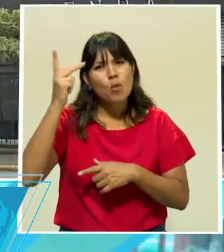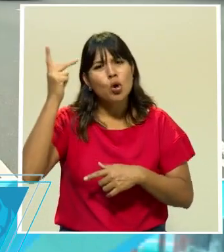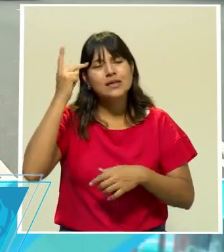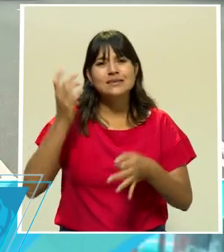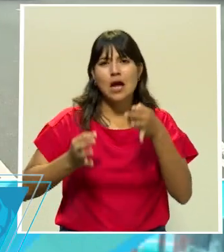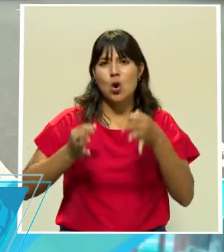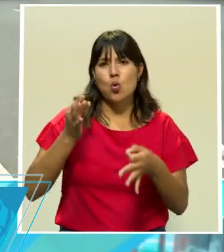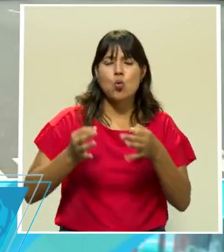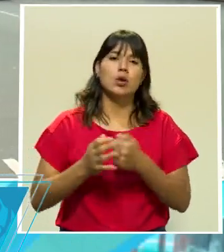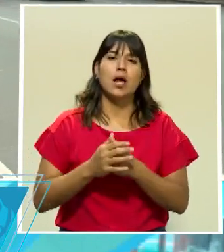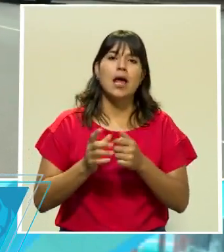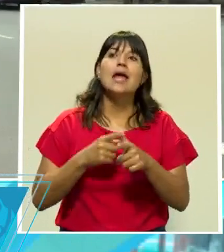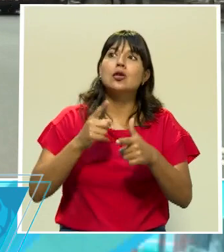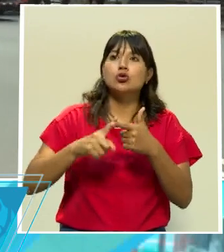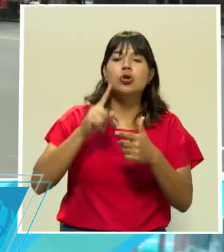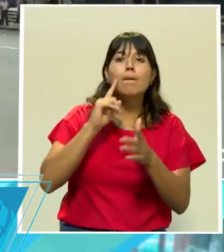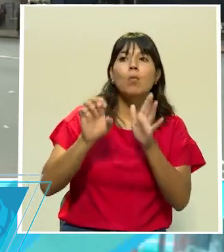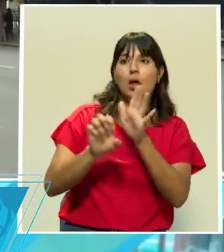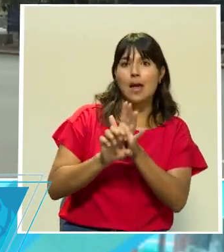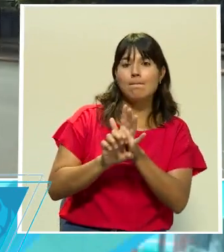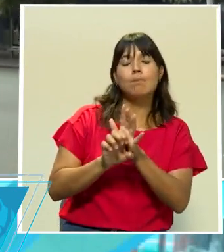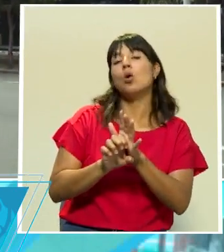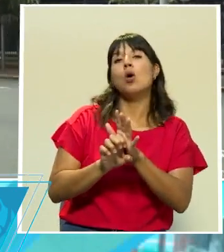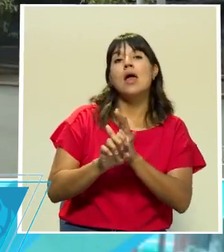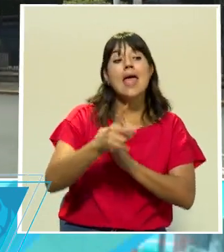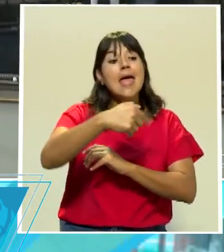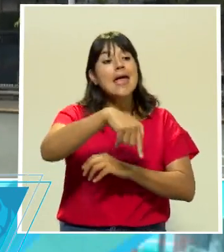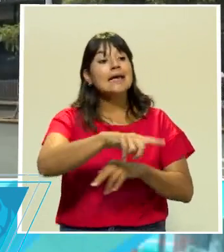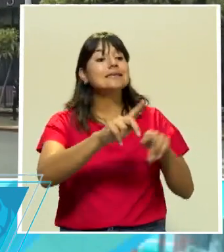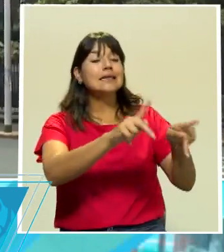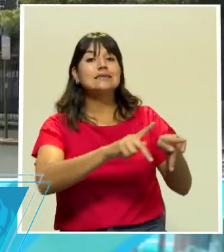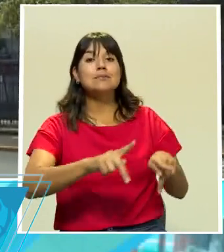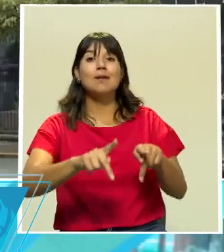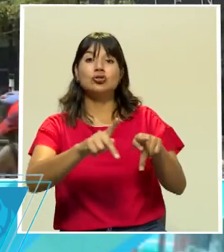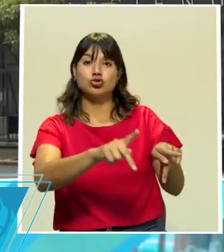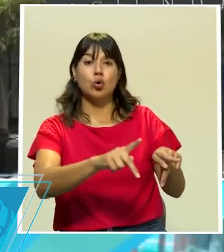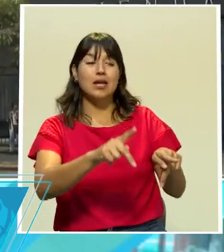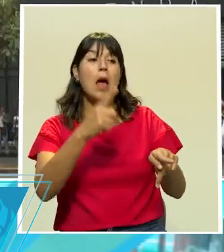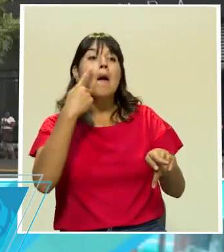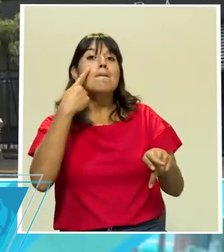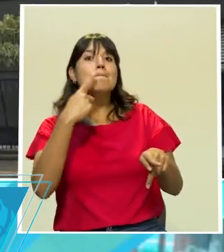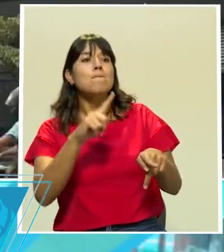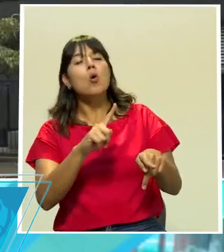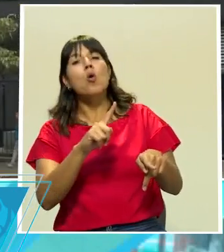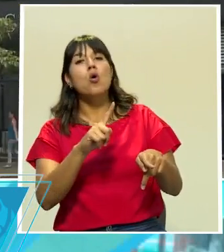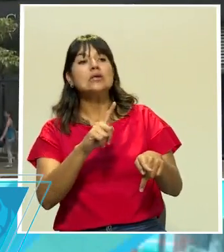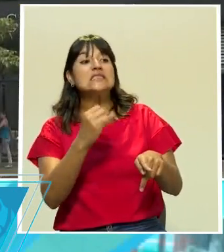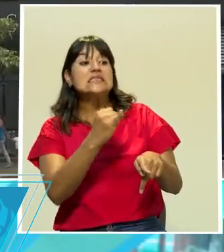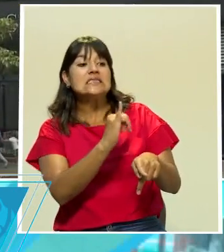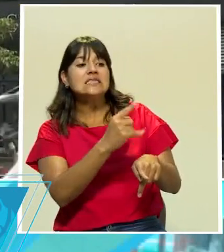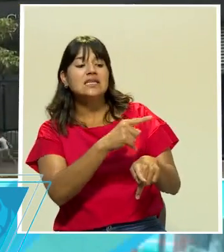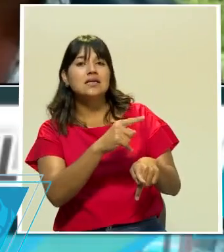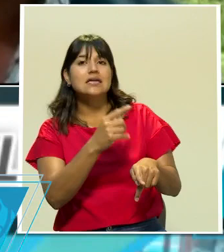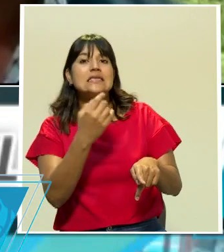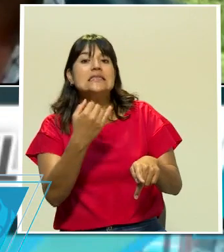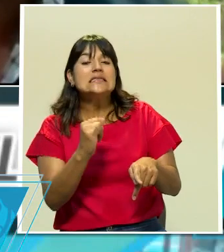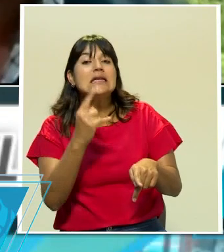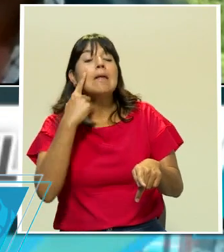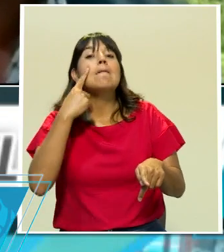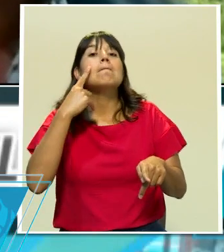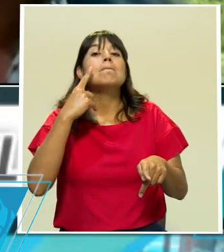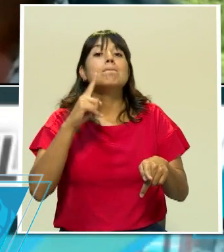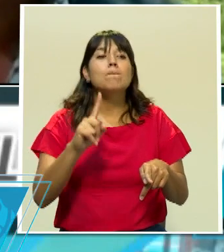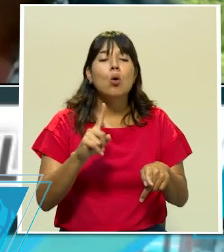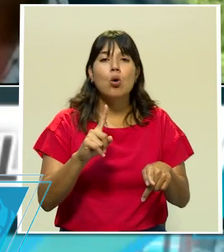marchamo debería ser a aquellas personas que por la contracción de la actividad económica no han podido circular, y se entiende que